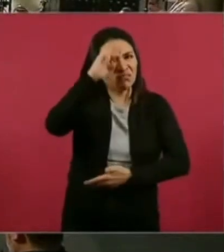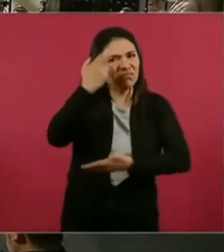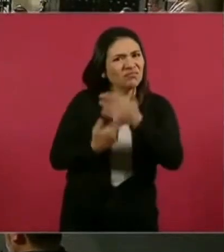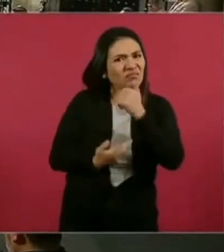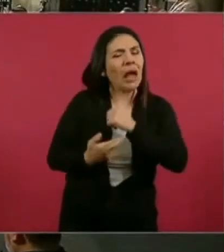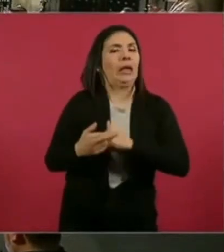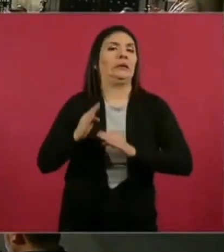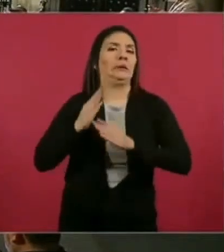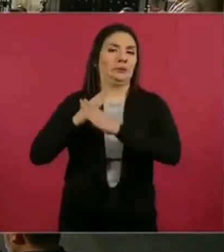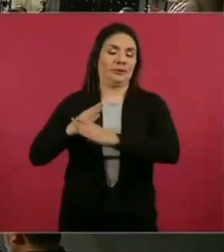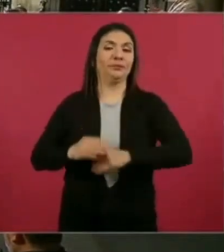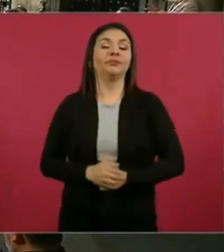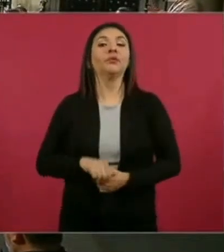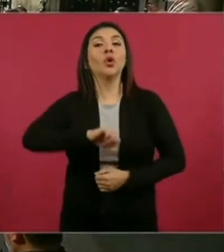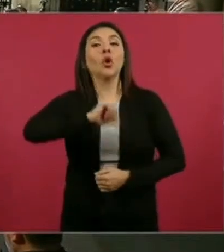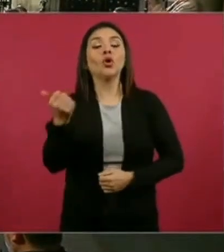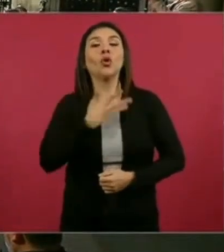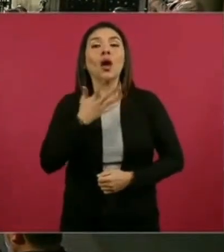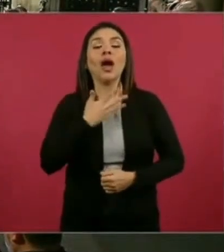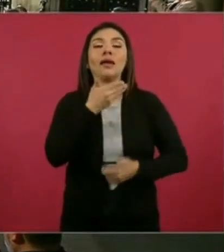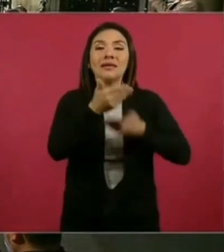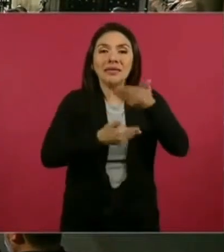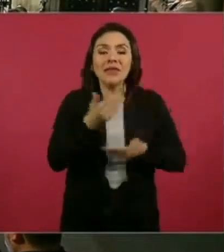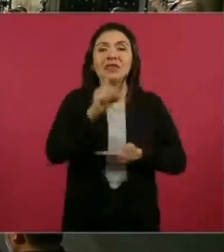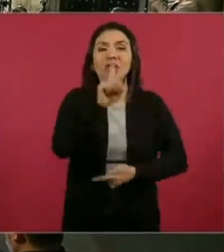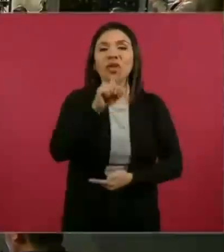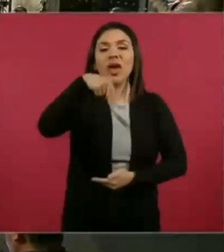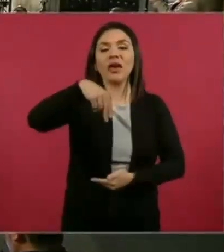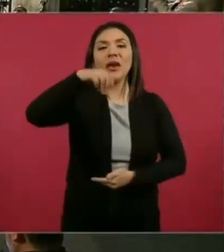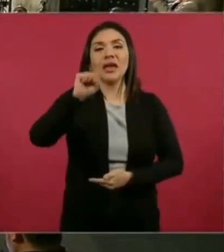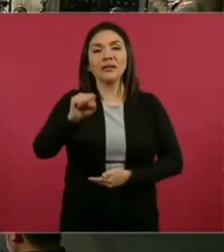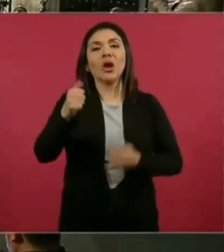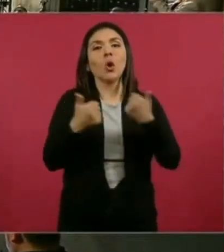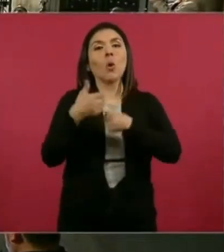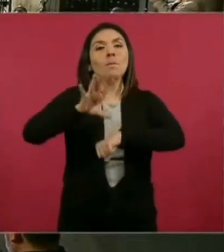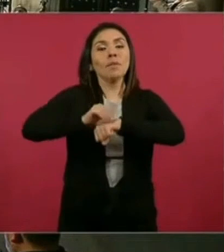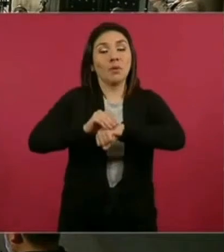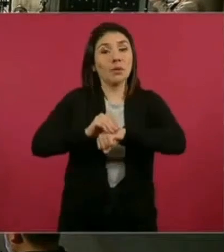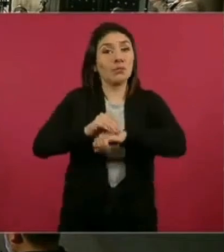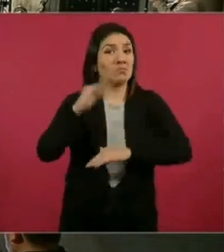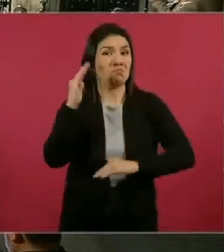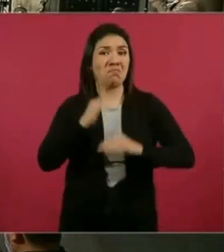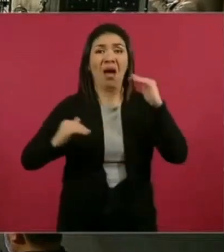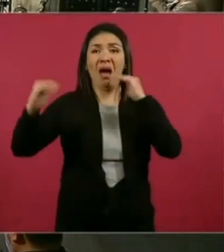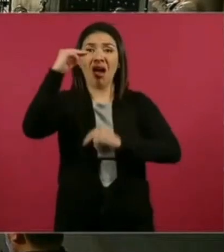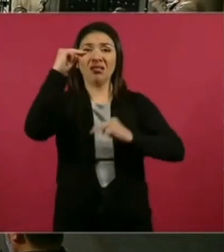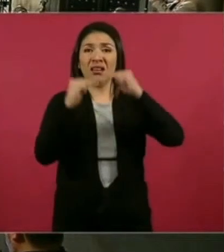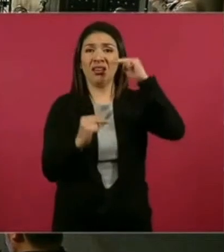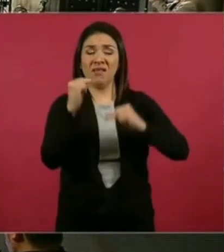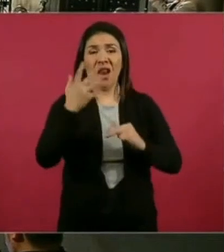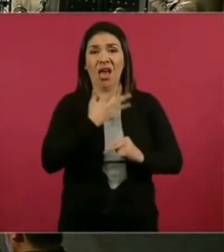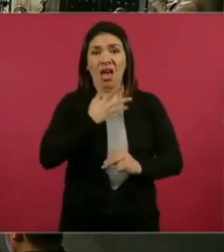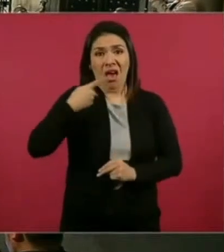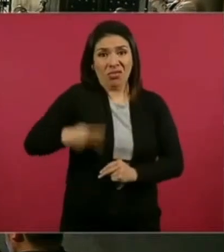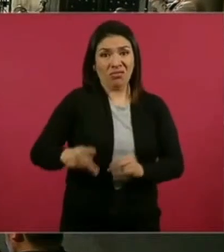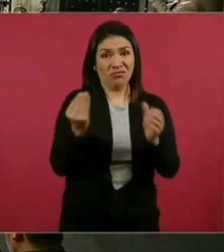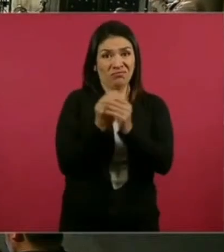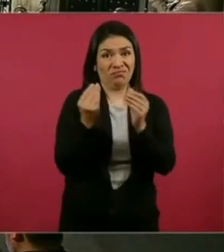tenemos servicio de DNS autoritativo con el máximo nivel que existe en este